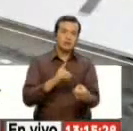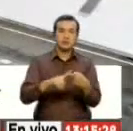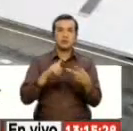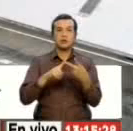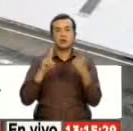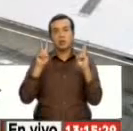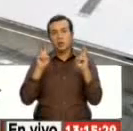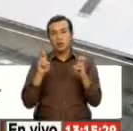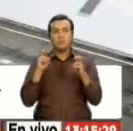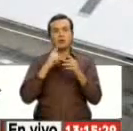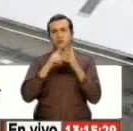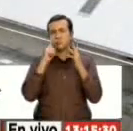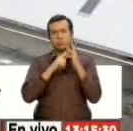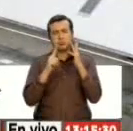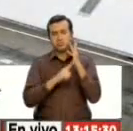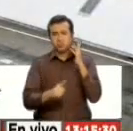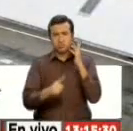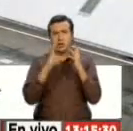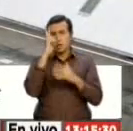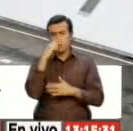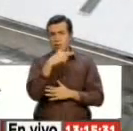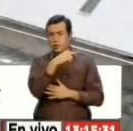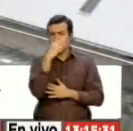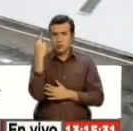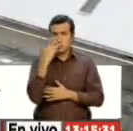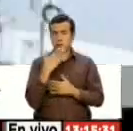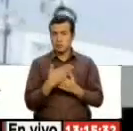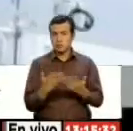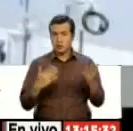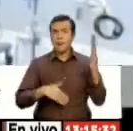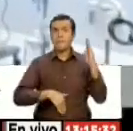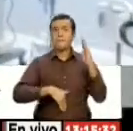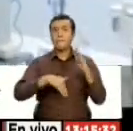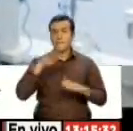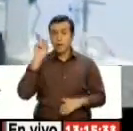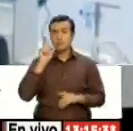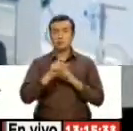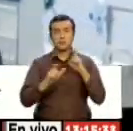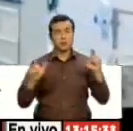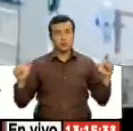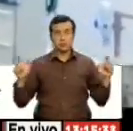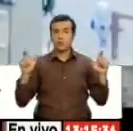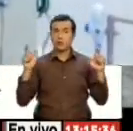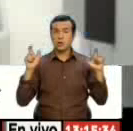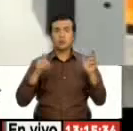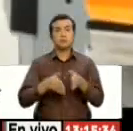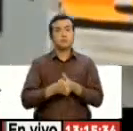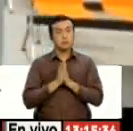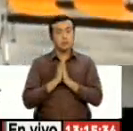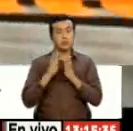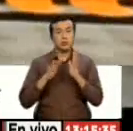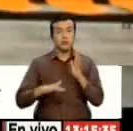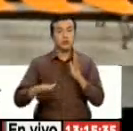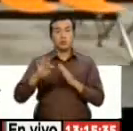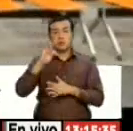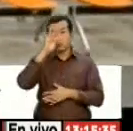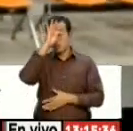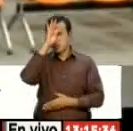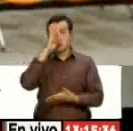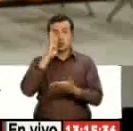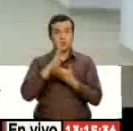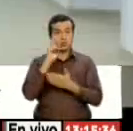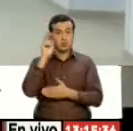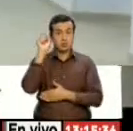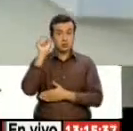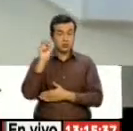de quimioterapia, en áreas de rehabilitación, que son las que más están colapsadas en el Hospital Carlos Andrade Marín del